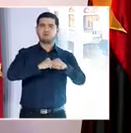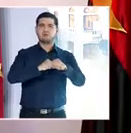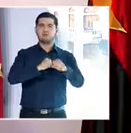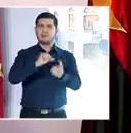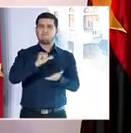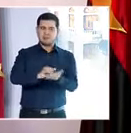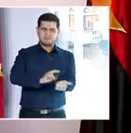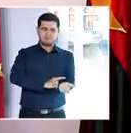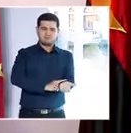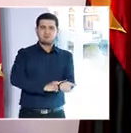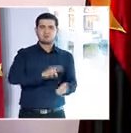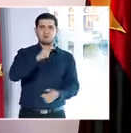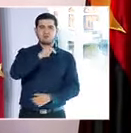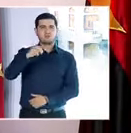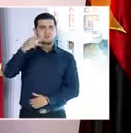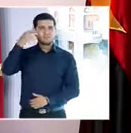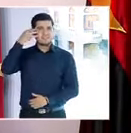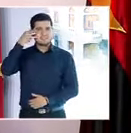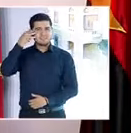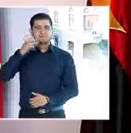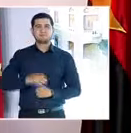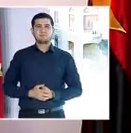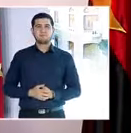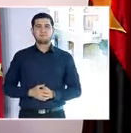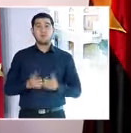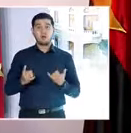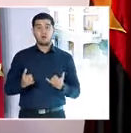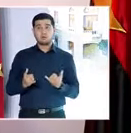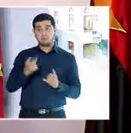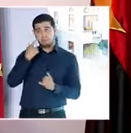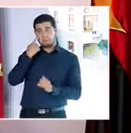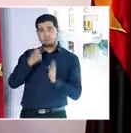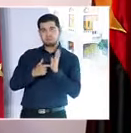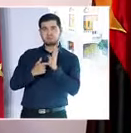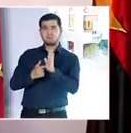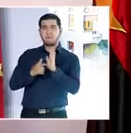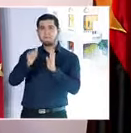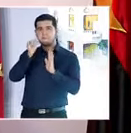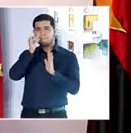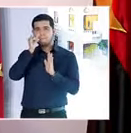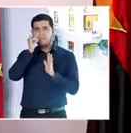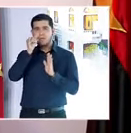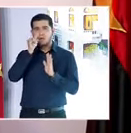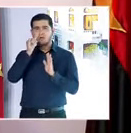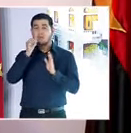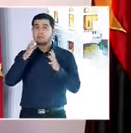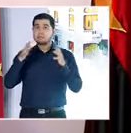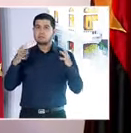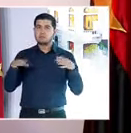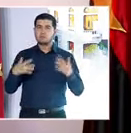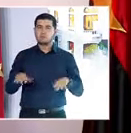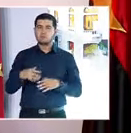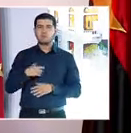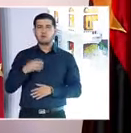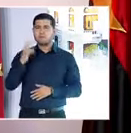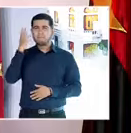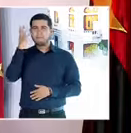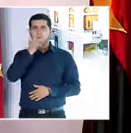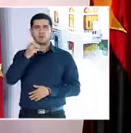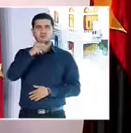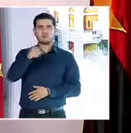raza norte santandereana. A continuación, los invito a observar el siguiente video de lo grandioso de nuestra tierra, esa misma